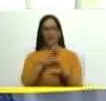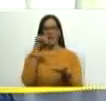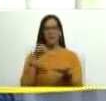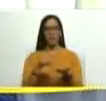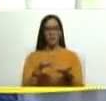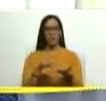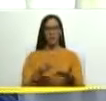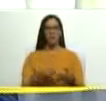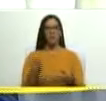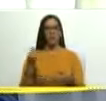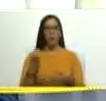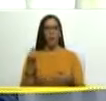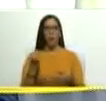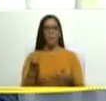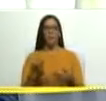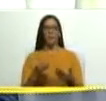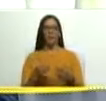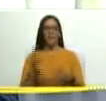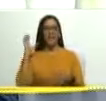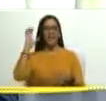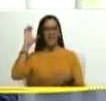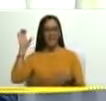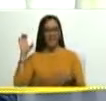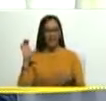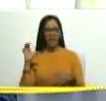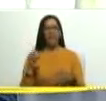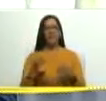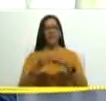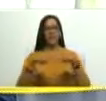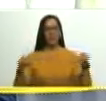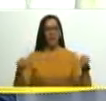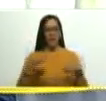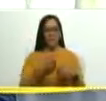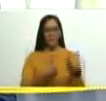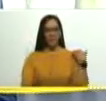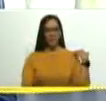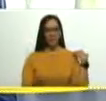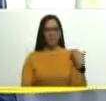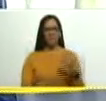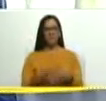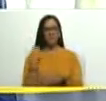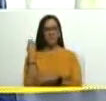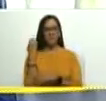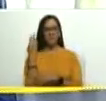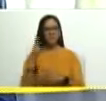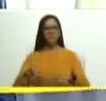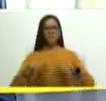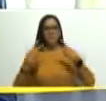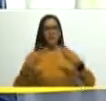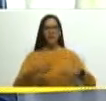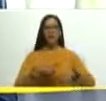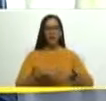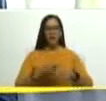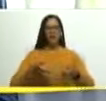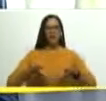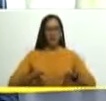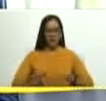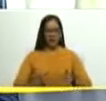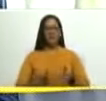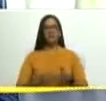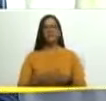nacional como a nivel estatal, territorial, presidente. El Congreso de la Nueva Época nace de